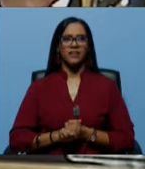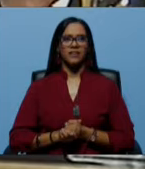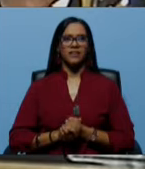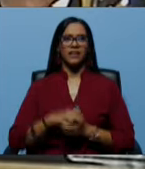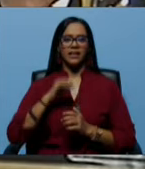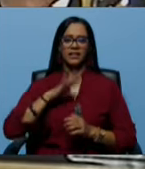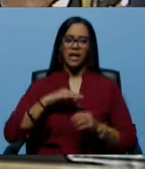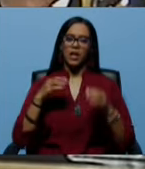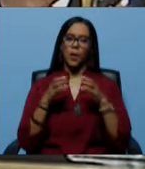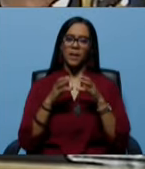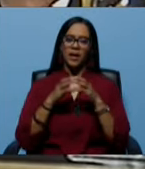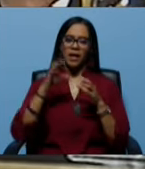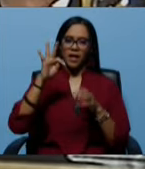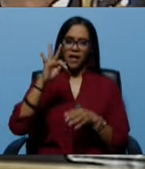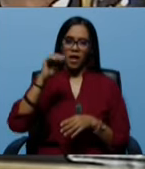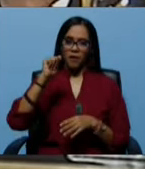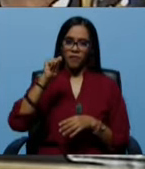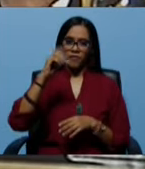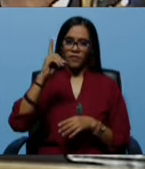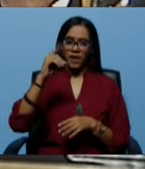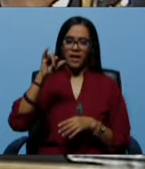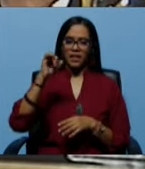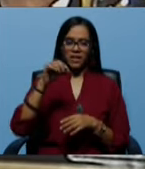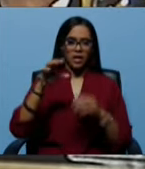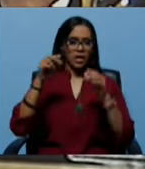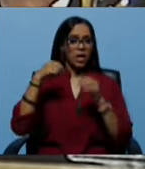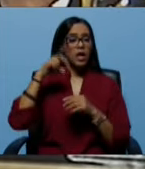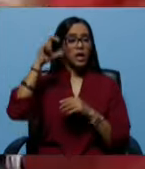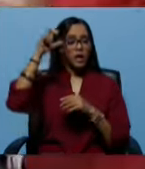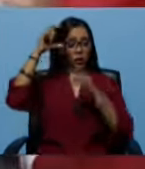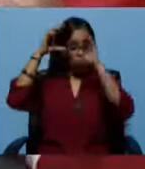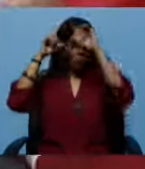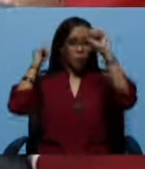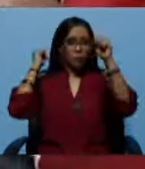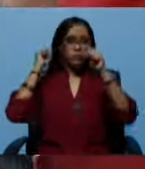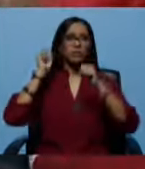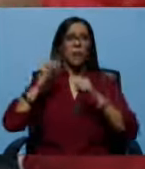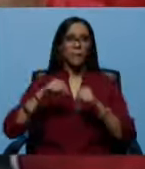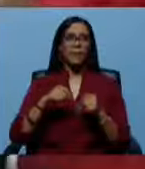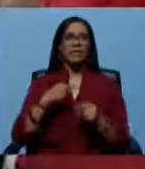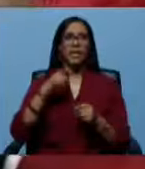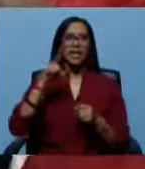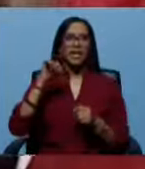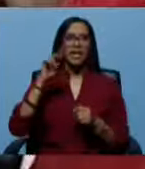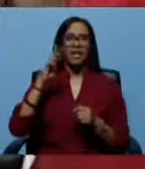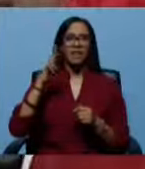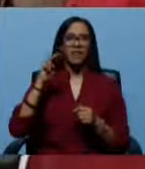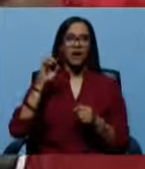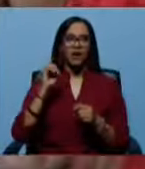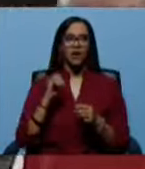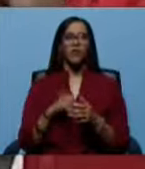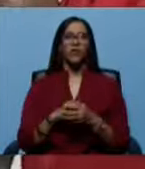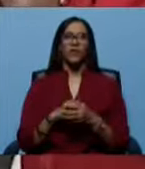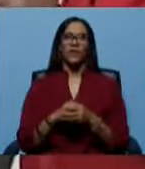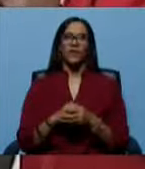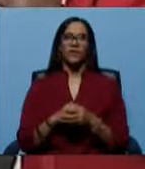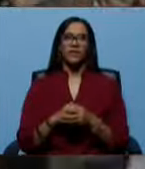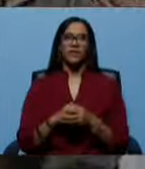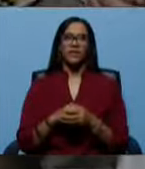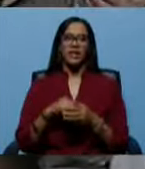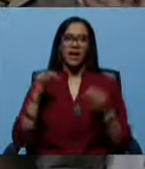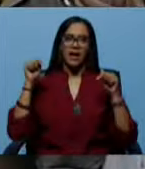Está también el compañero Fadik Kalá, cónsul honorario del Líbano en el Estado Carabobo. Bienvenido, querido cónsul. Bienvenido,